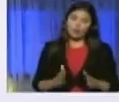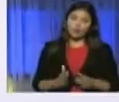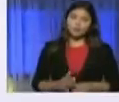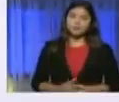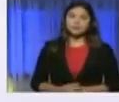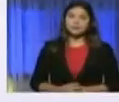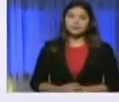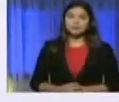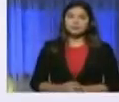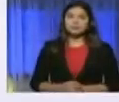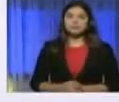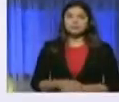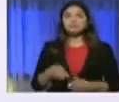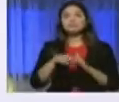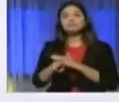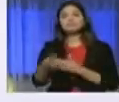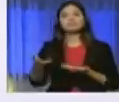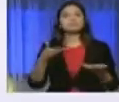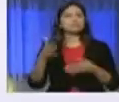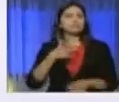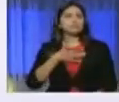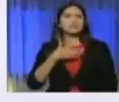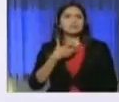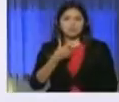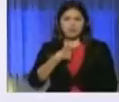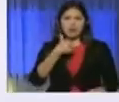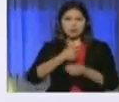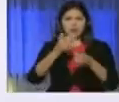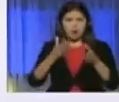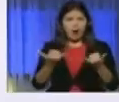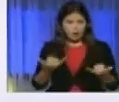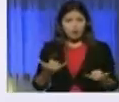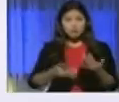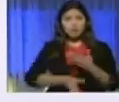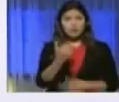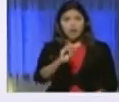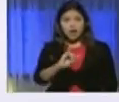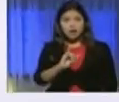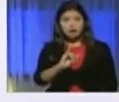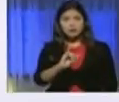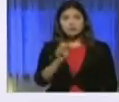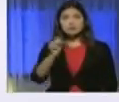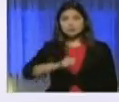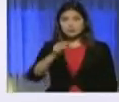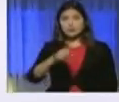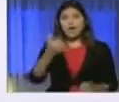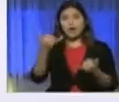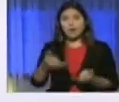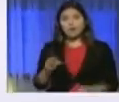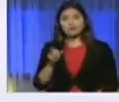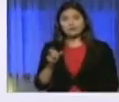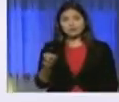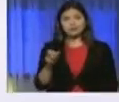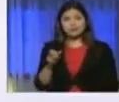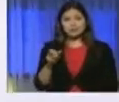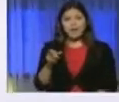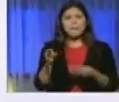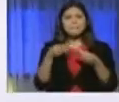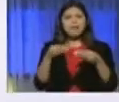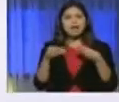para moverme, el pase de servicio. ¿Ese es pase de servicio ahora? Correcto, el pase de servicio era de plástico